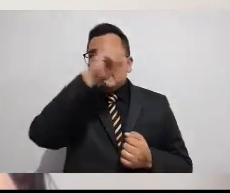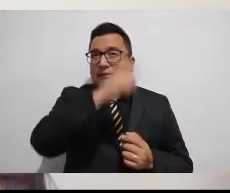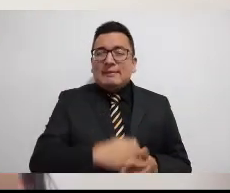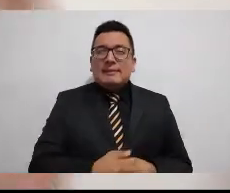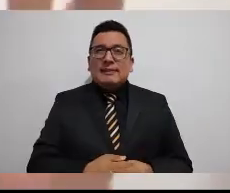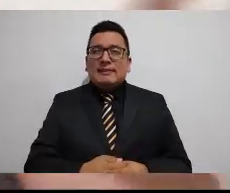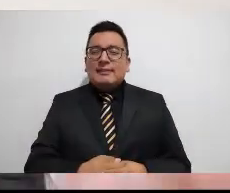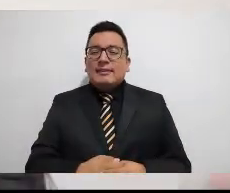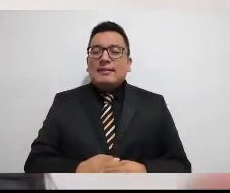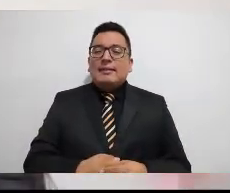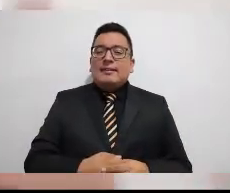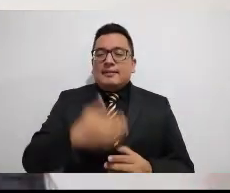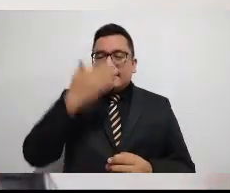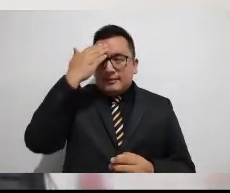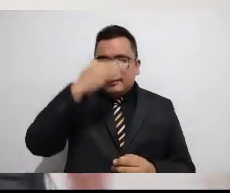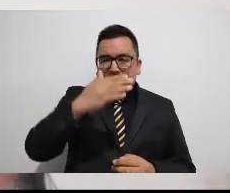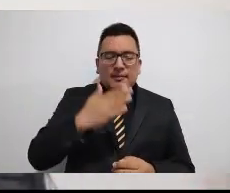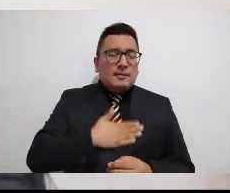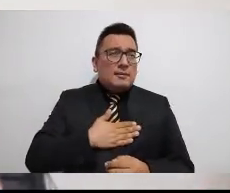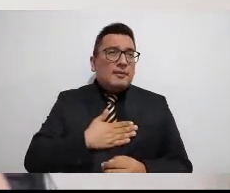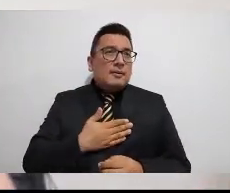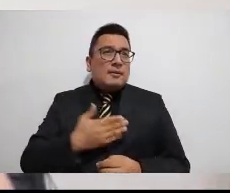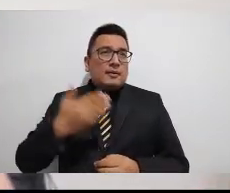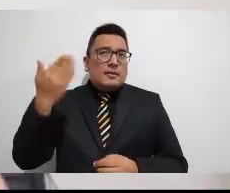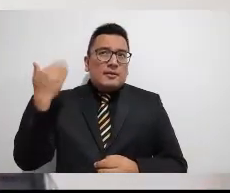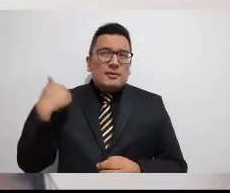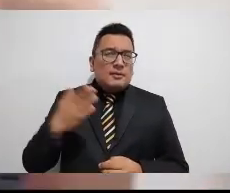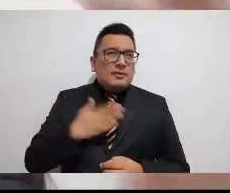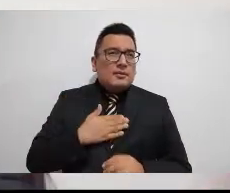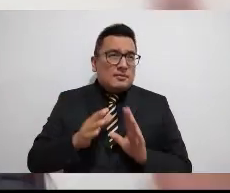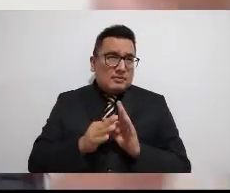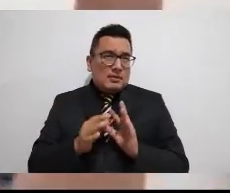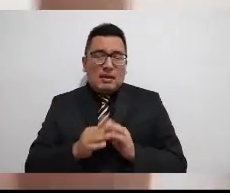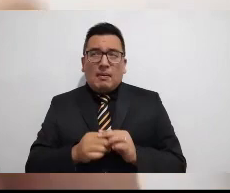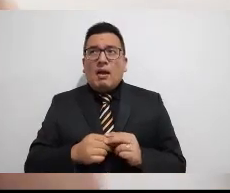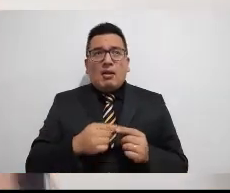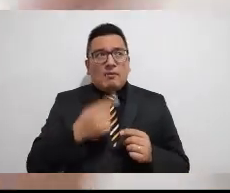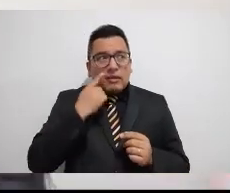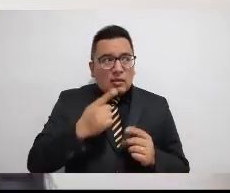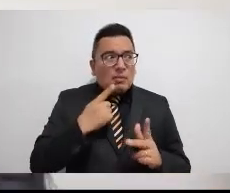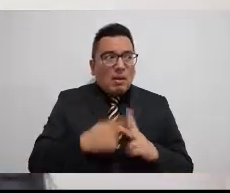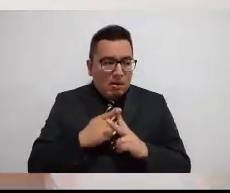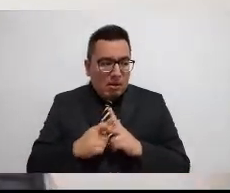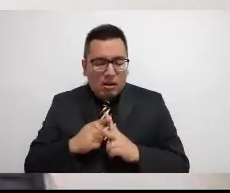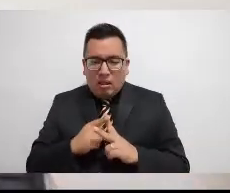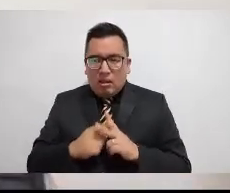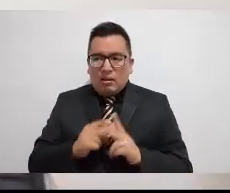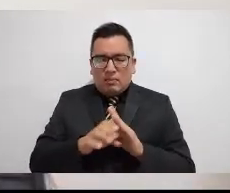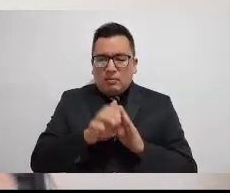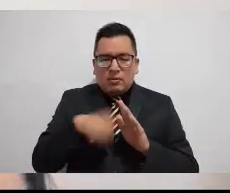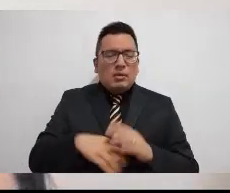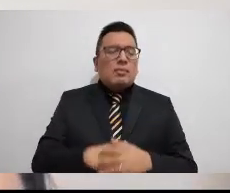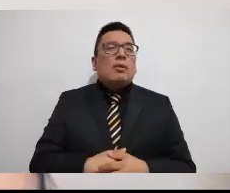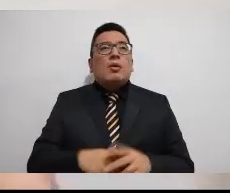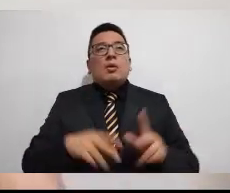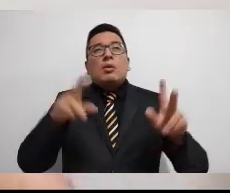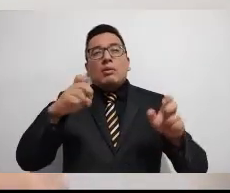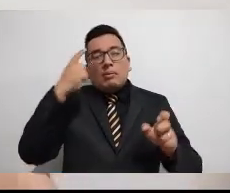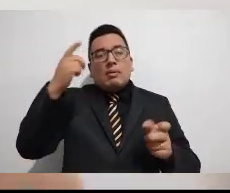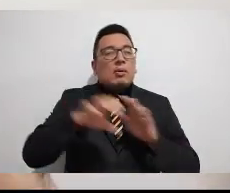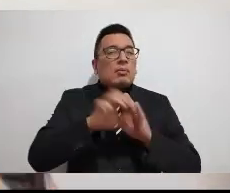en esta misma infraestructura que yo iniciaba en la entrevista dando los datos estadísticos y las cifras, por ejemplo, en